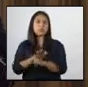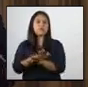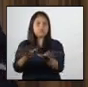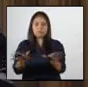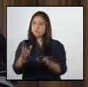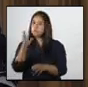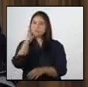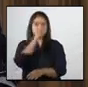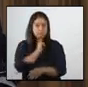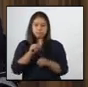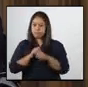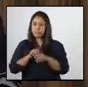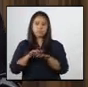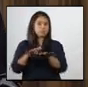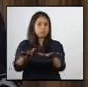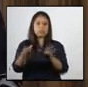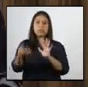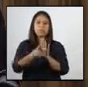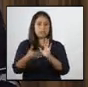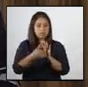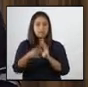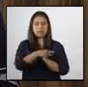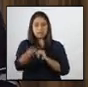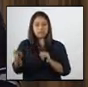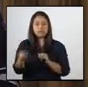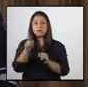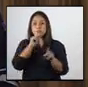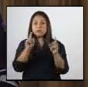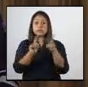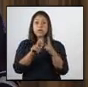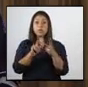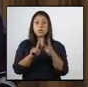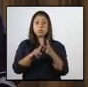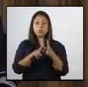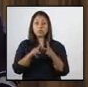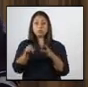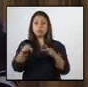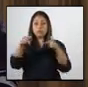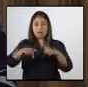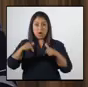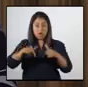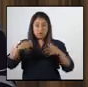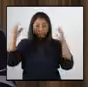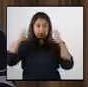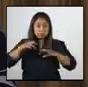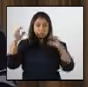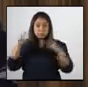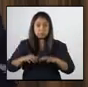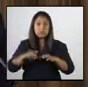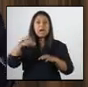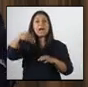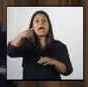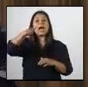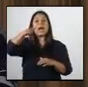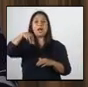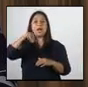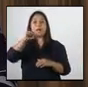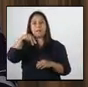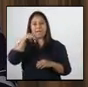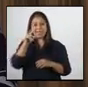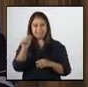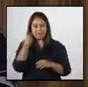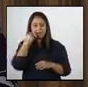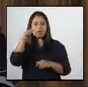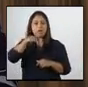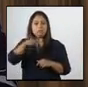vaya a ser perjudicial para ellos segundo derivado de la llegada de la depresión tropical amanda estamos activando un